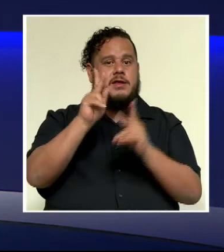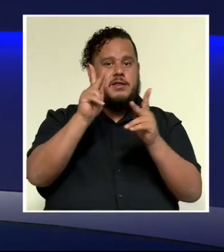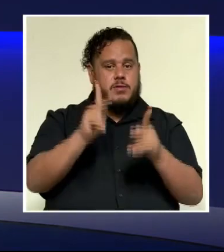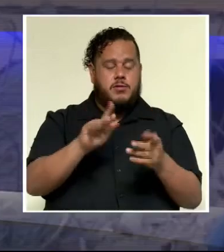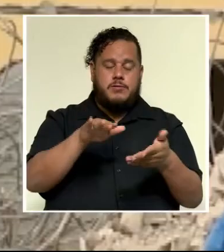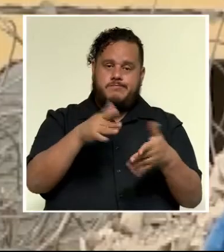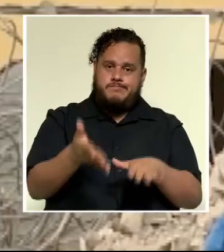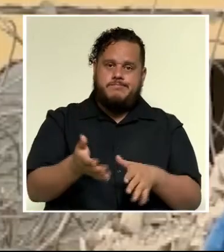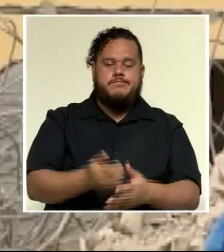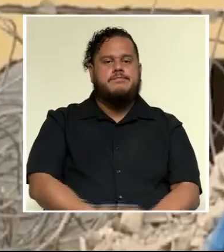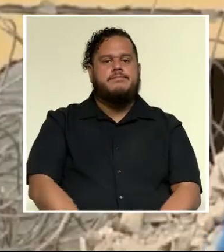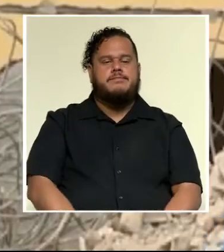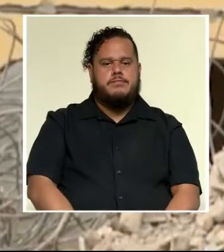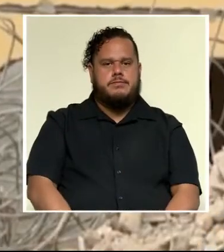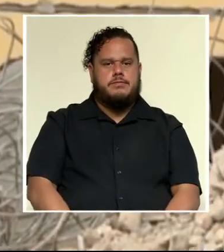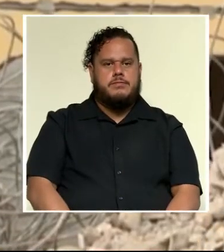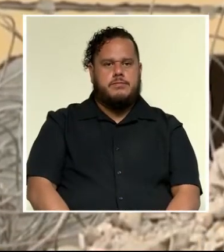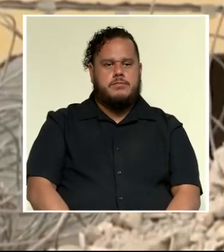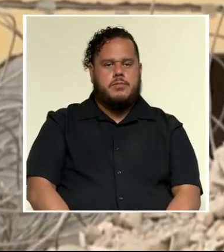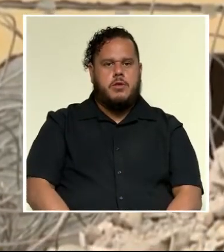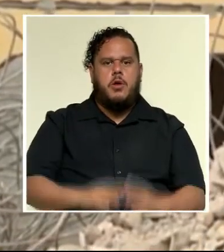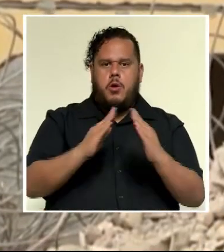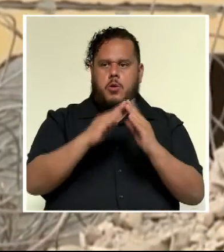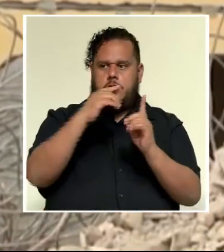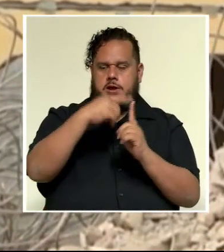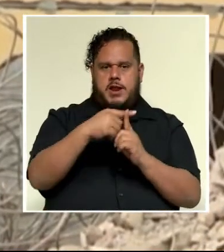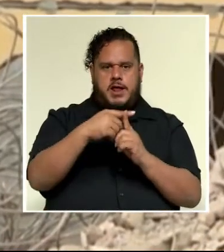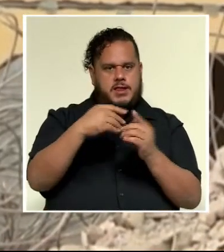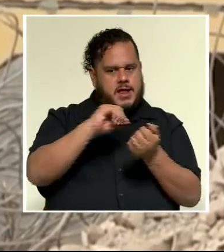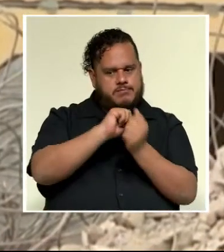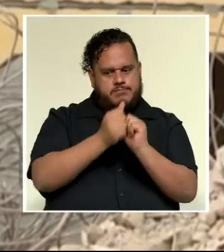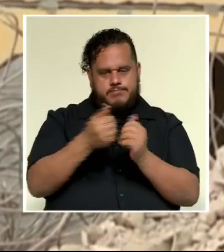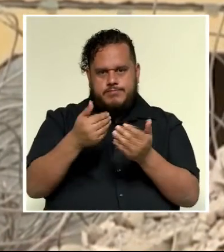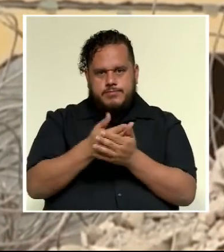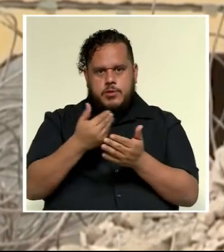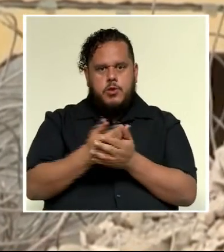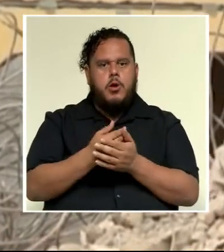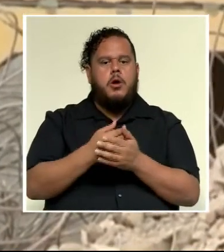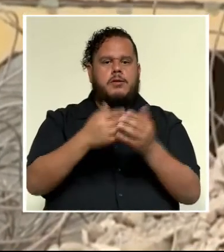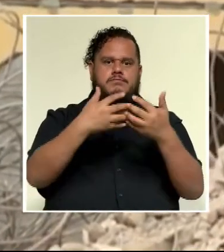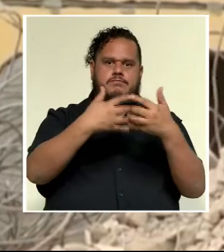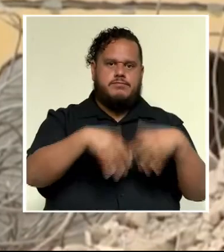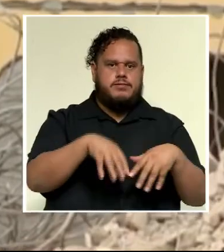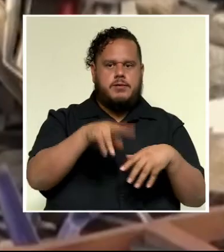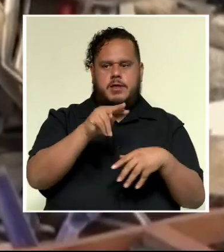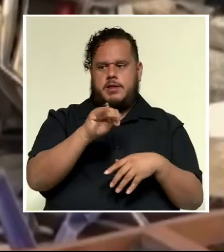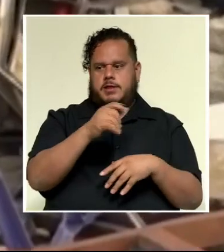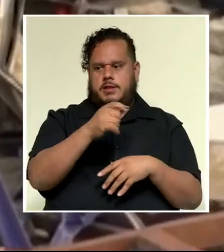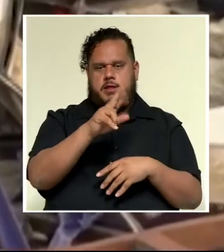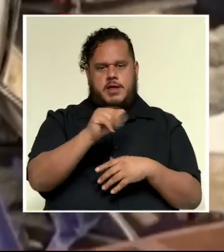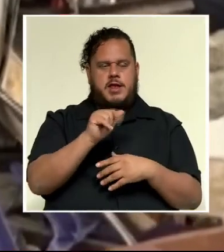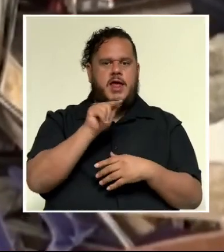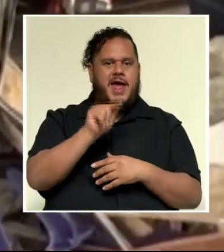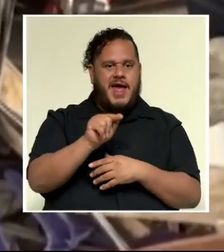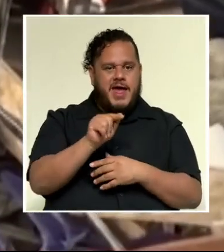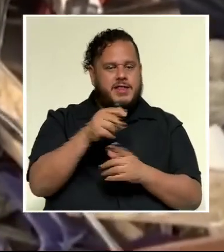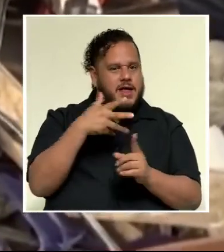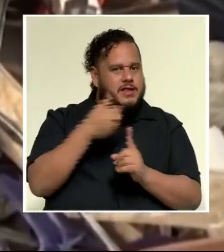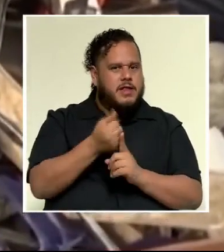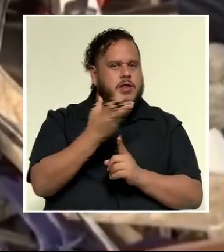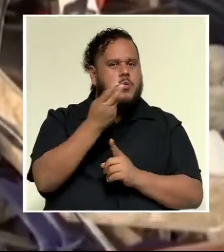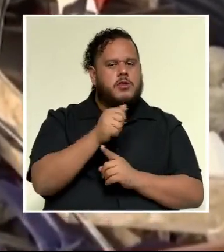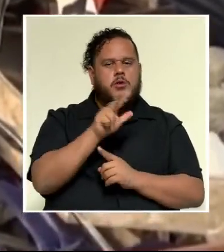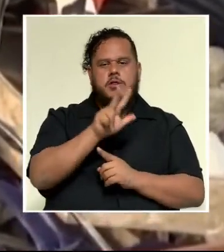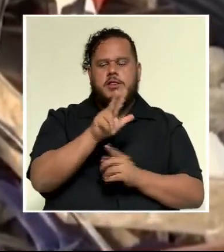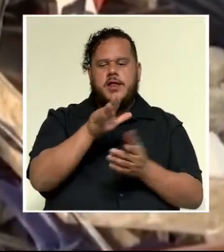fallecidas. Una iglesia en renovación se viene abajo en Nigeria. El trágico incidente dejó al menos 3 fallecidos, 2